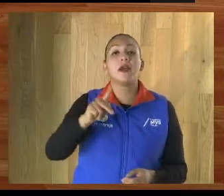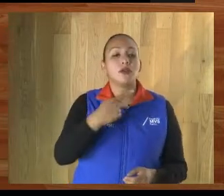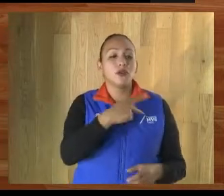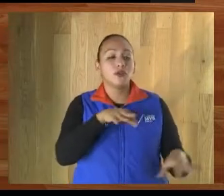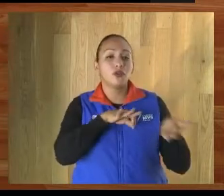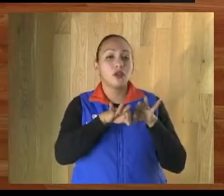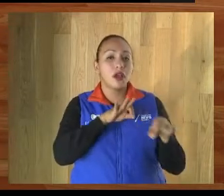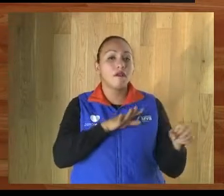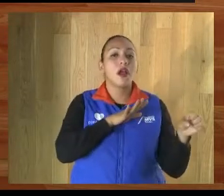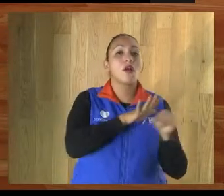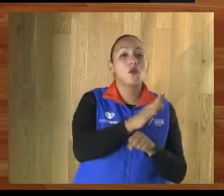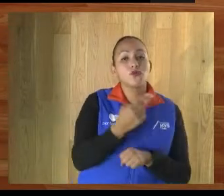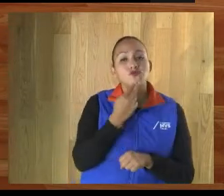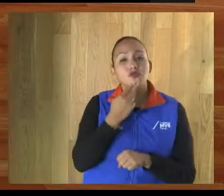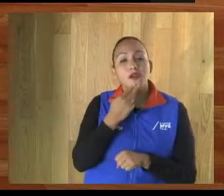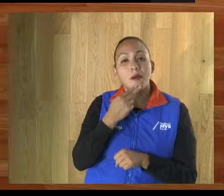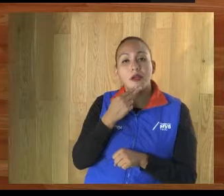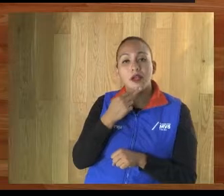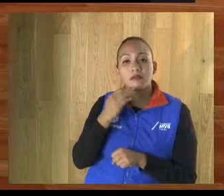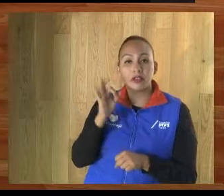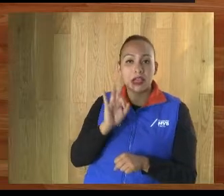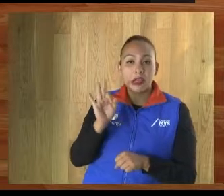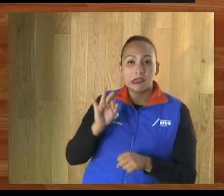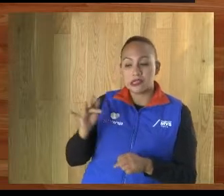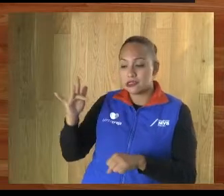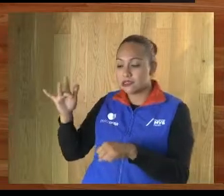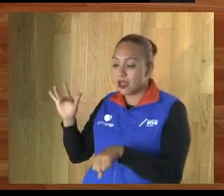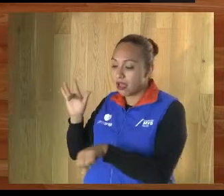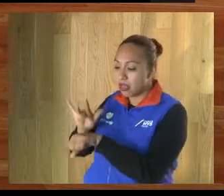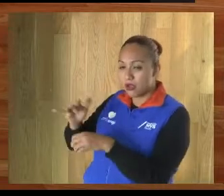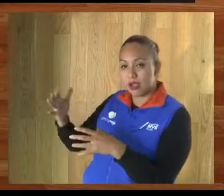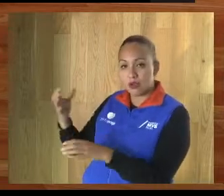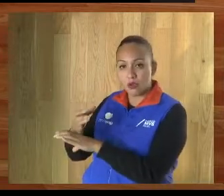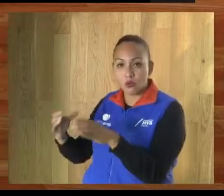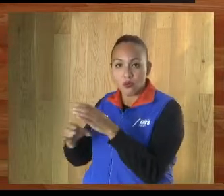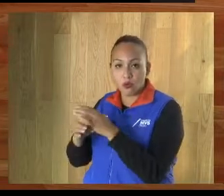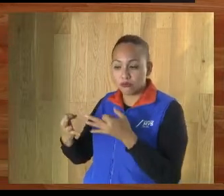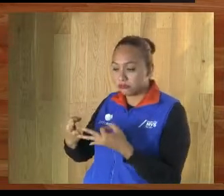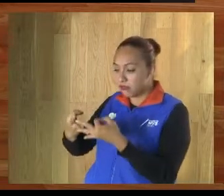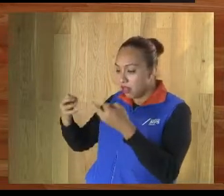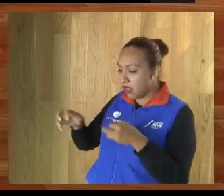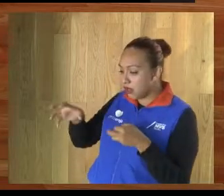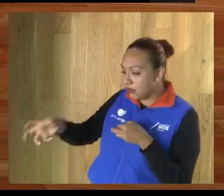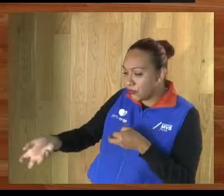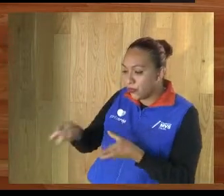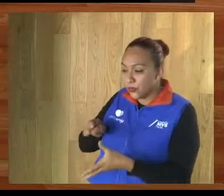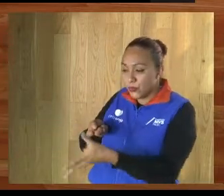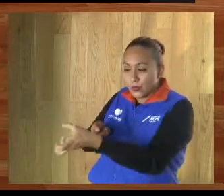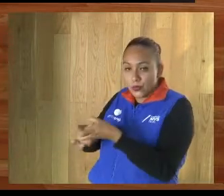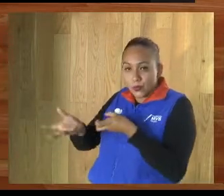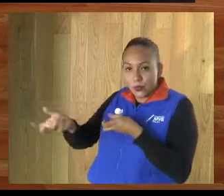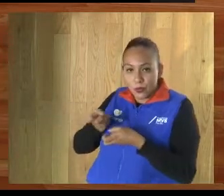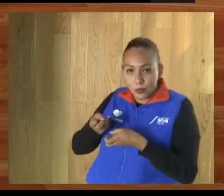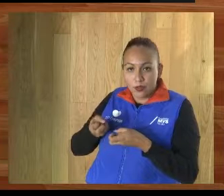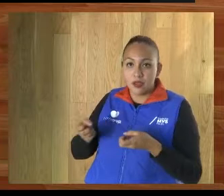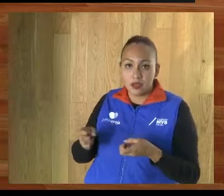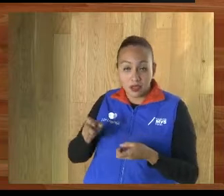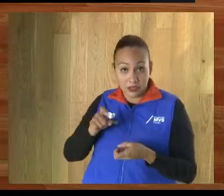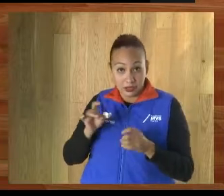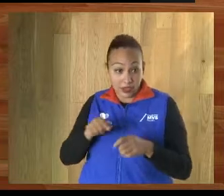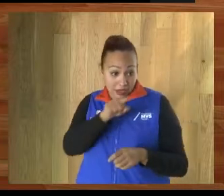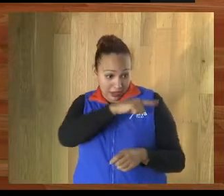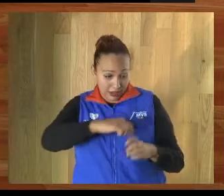en recursos tangibles o bastante basadas en ellas, la mayoría de ellos, el poder de